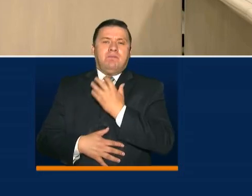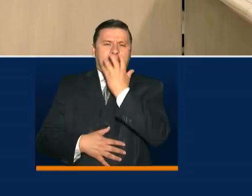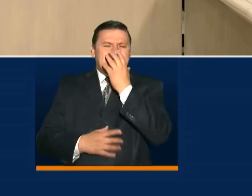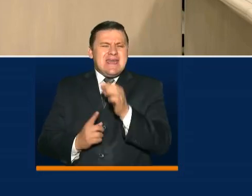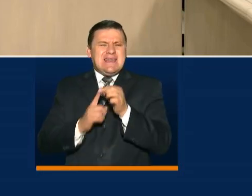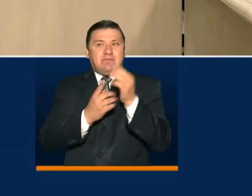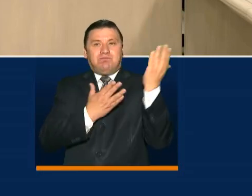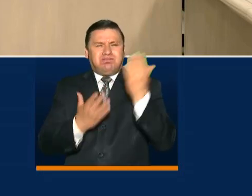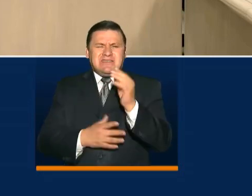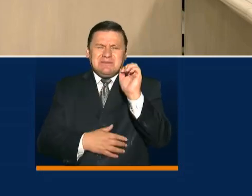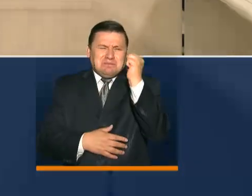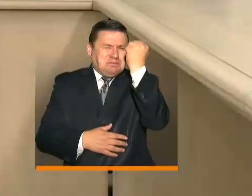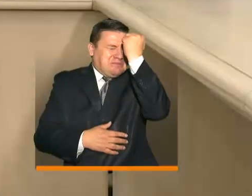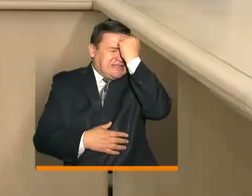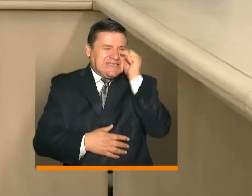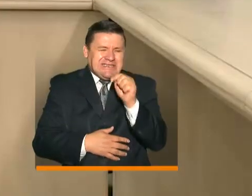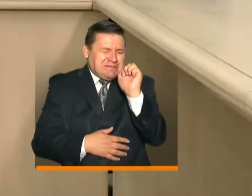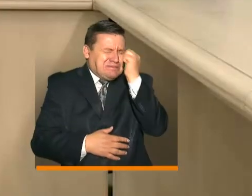ampliando capacidad.